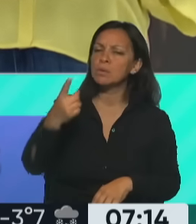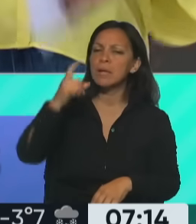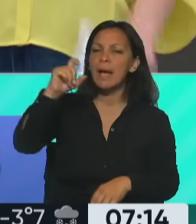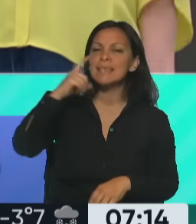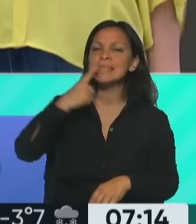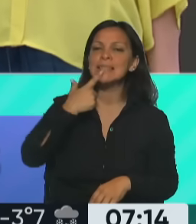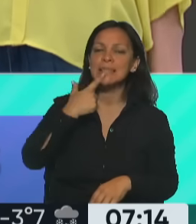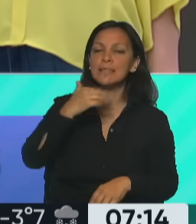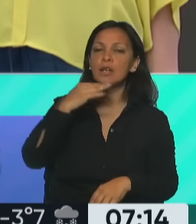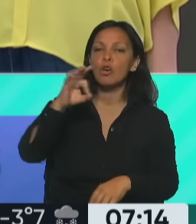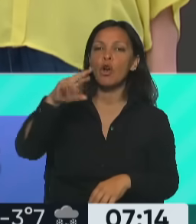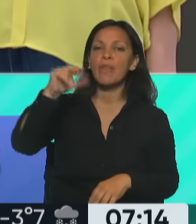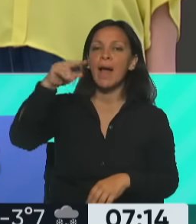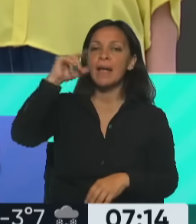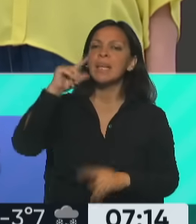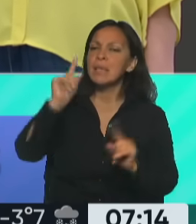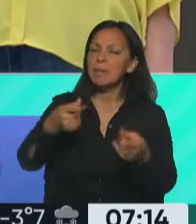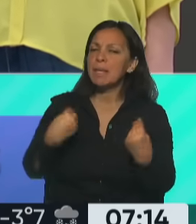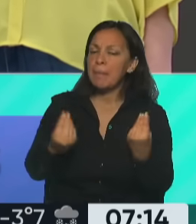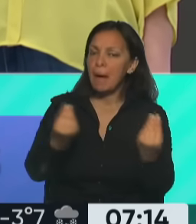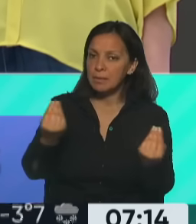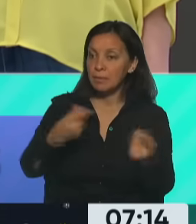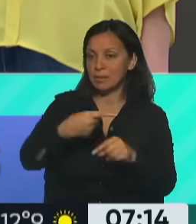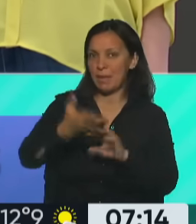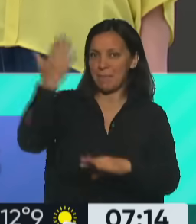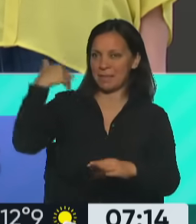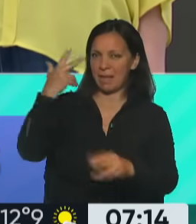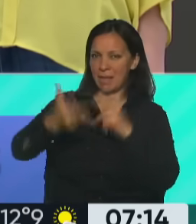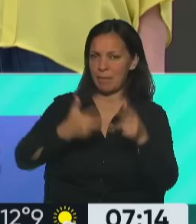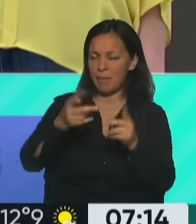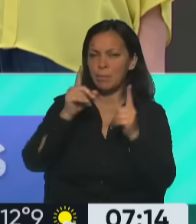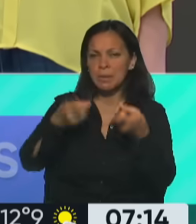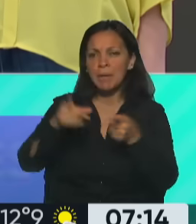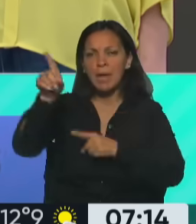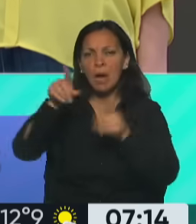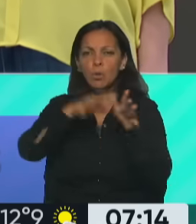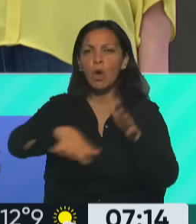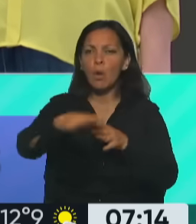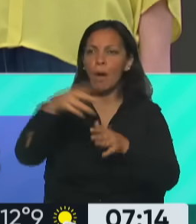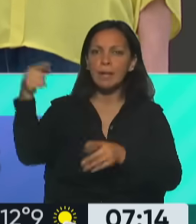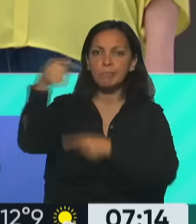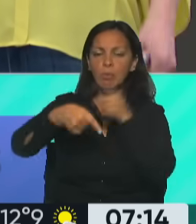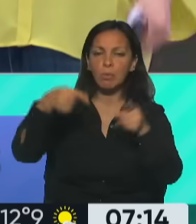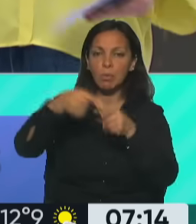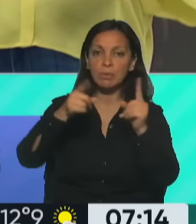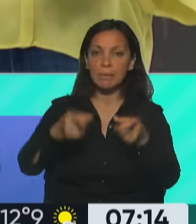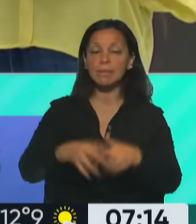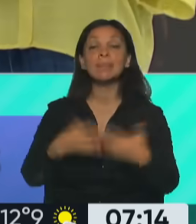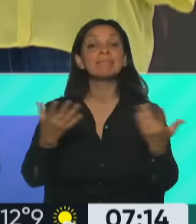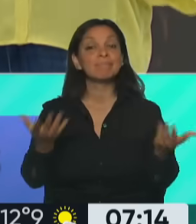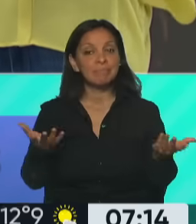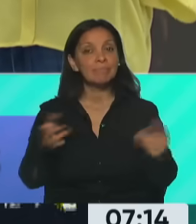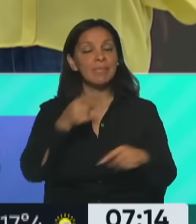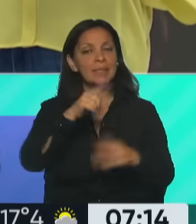Cisjordania también comenzamos a hablar la semana pasada, ¿no?, a raíz de algunas situaciones de ofensiva sobre ese territorio. Claro, bueno, este es uno